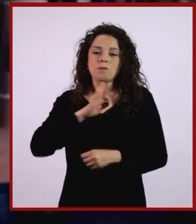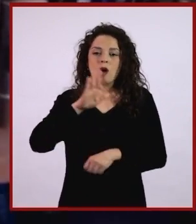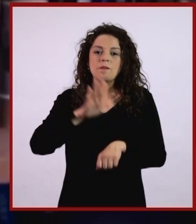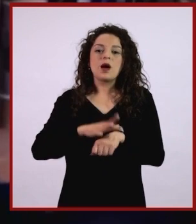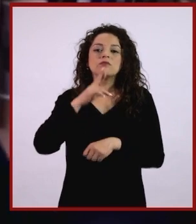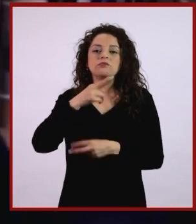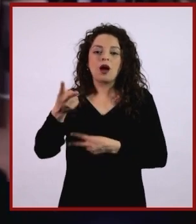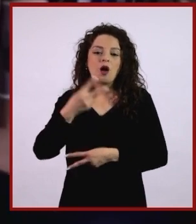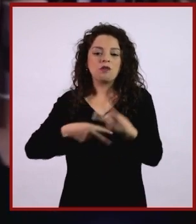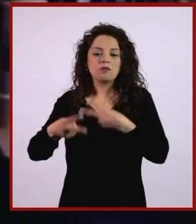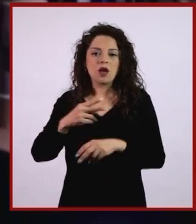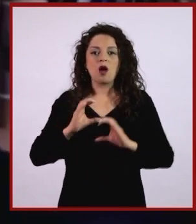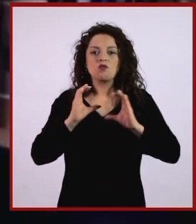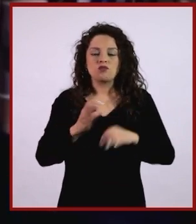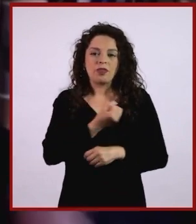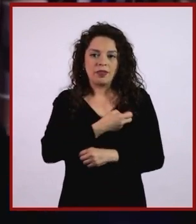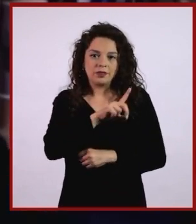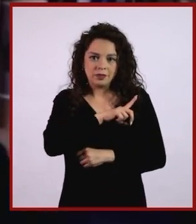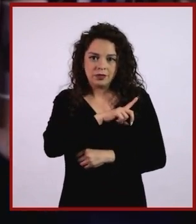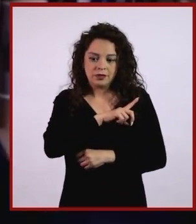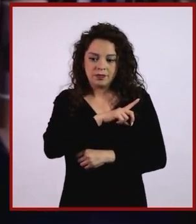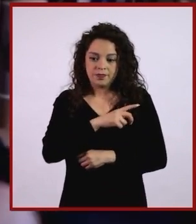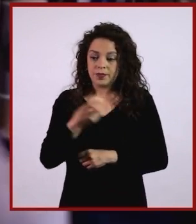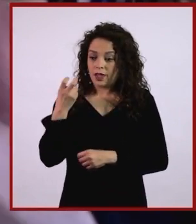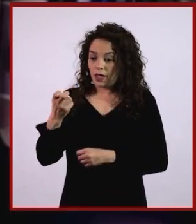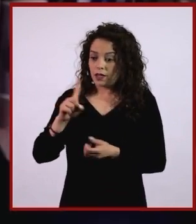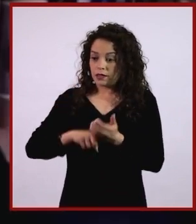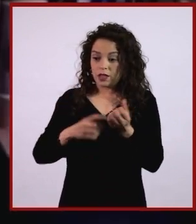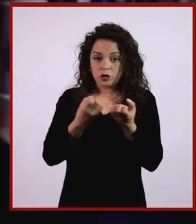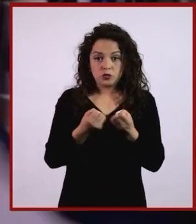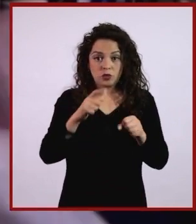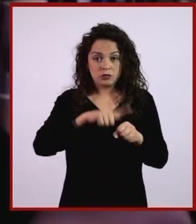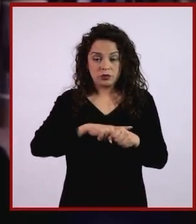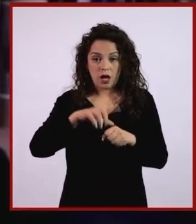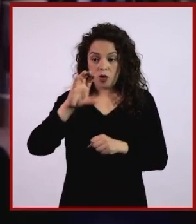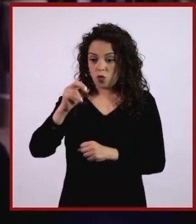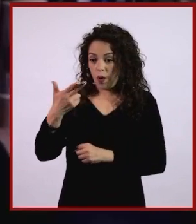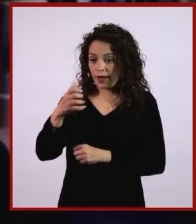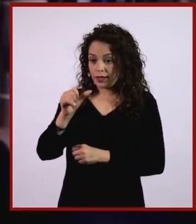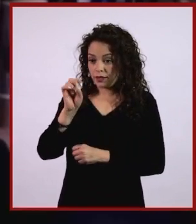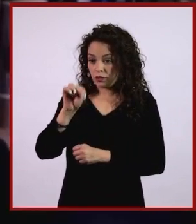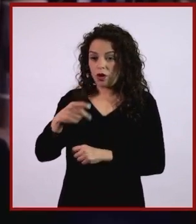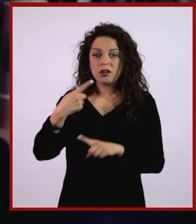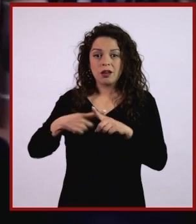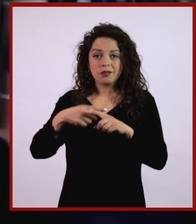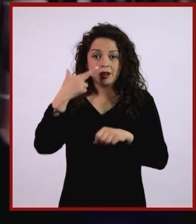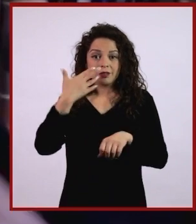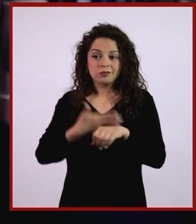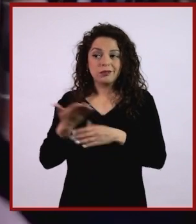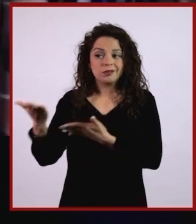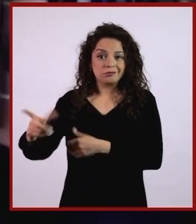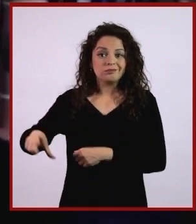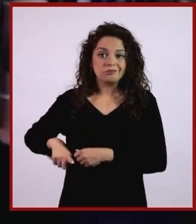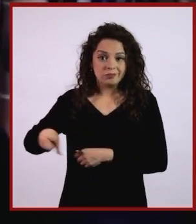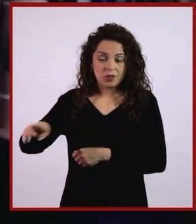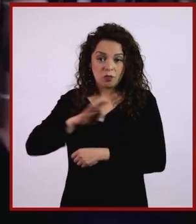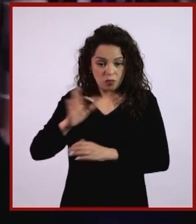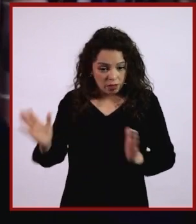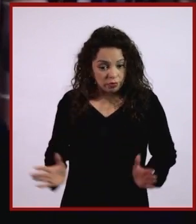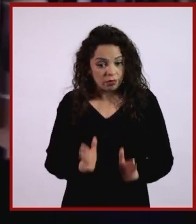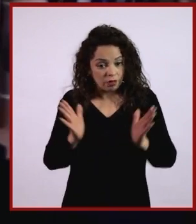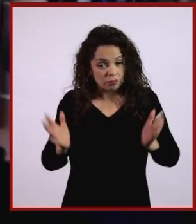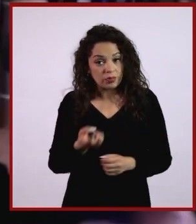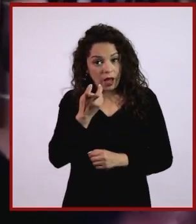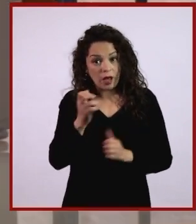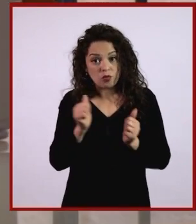hubiéramos tenido un mejor resultado. Ahí claramente la cohesión social era responsabilidad del gobierno. O hubiera podido fomentar